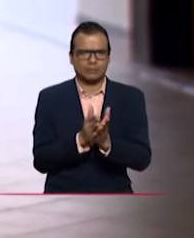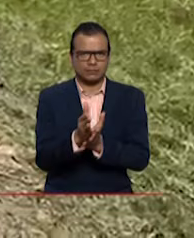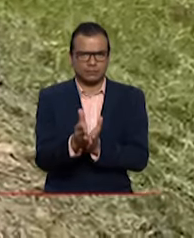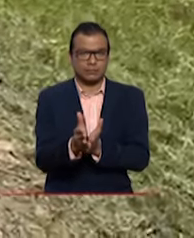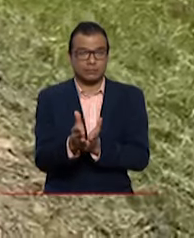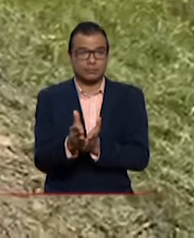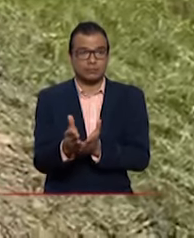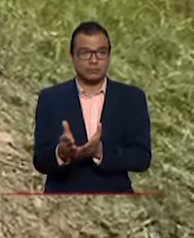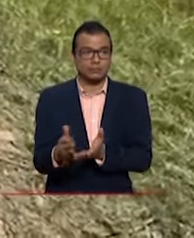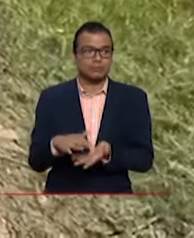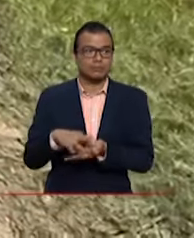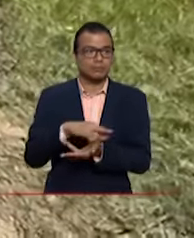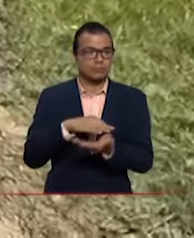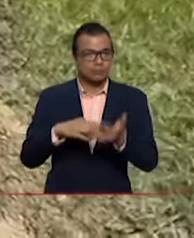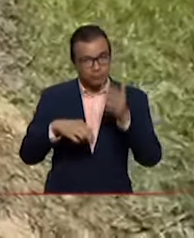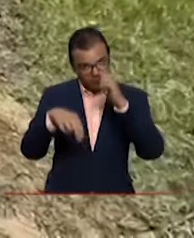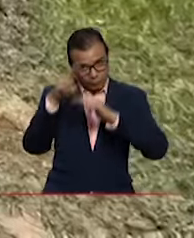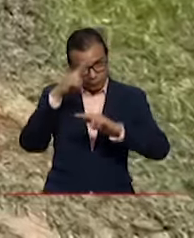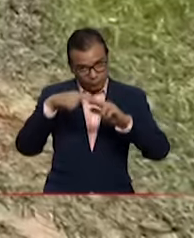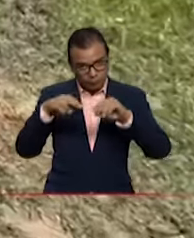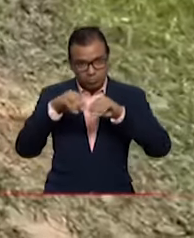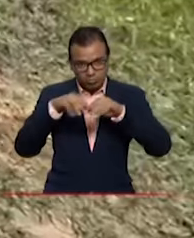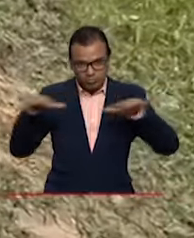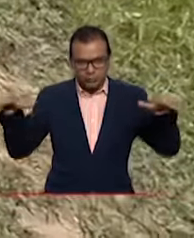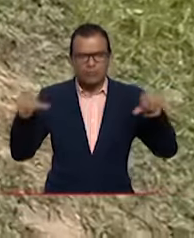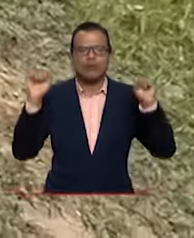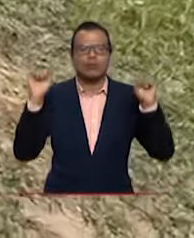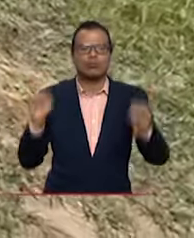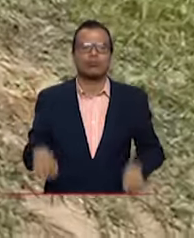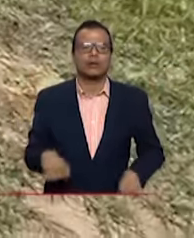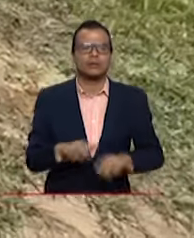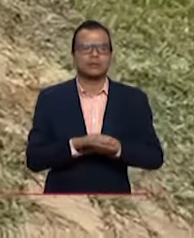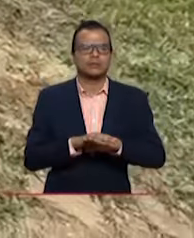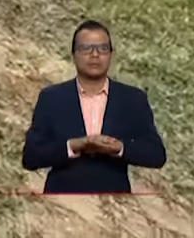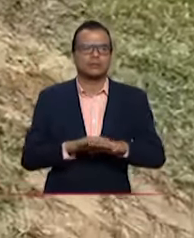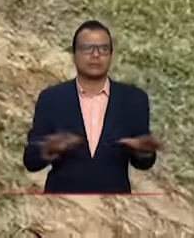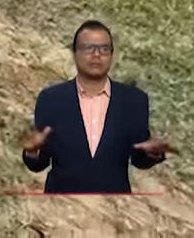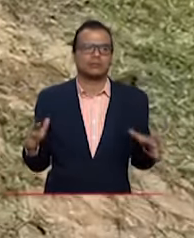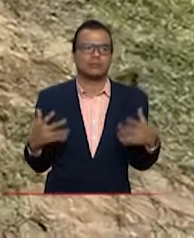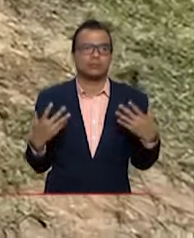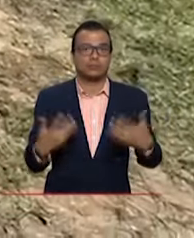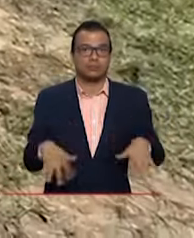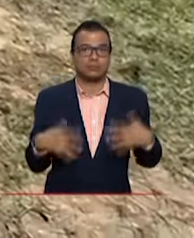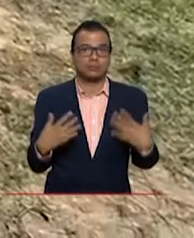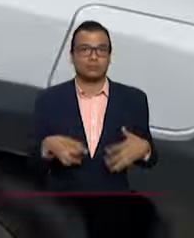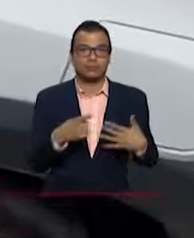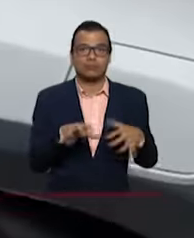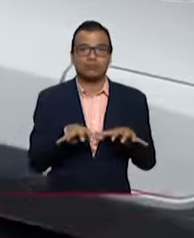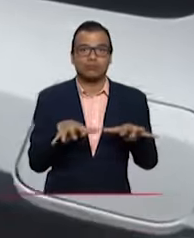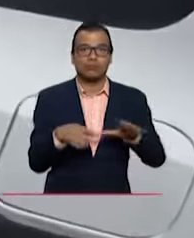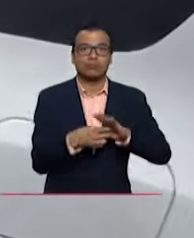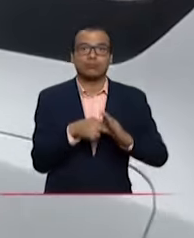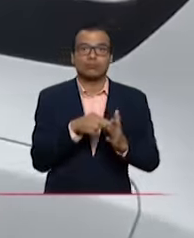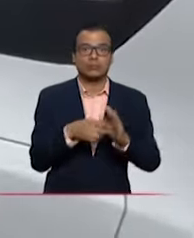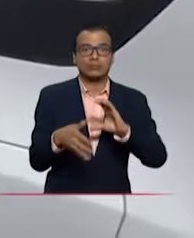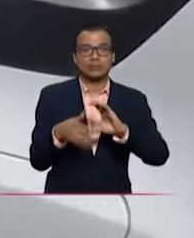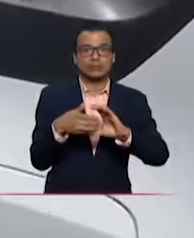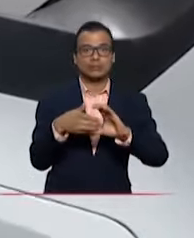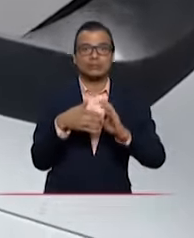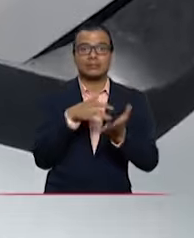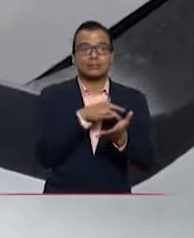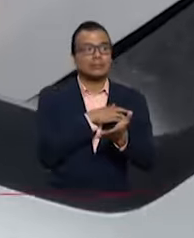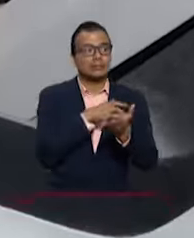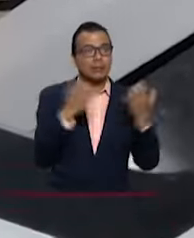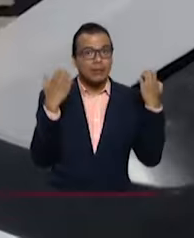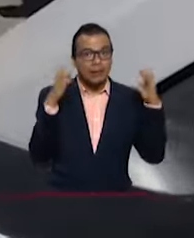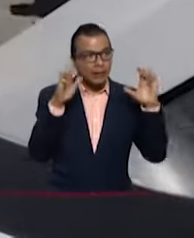y la garantía de que se puedan reproducir en esos ecosistemas. Esta actividad no solo respondió a una emergencia climática, sino que